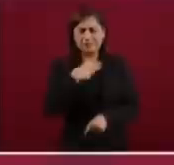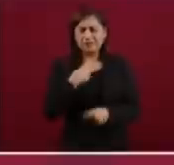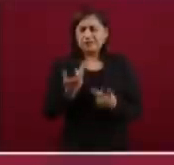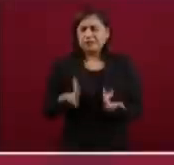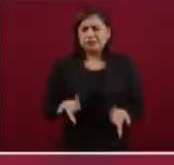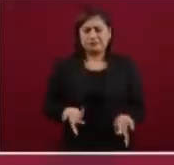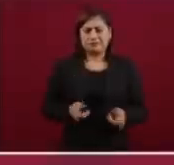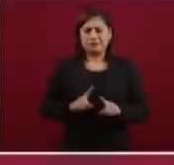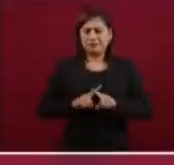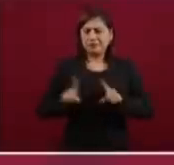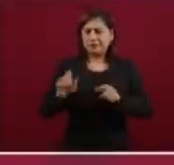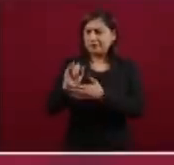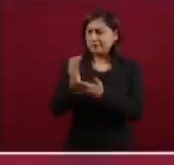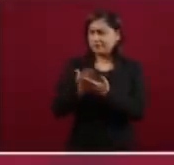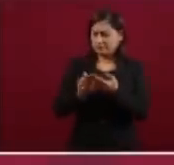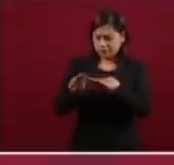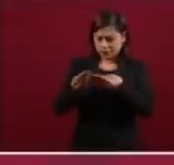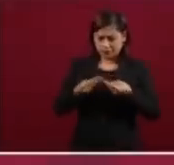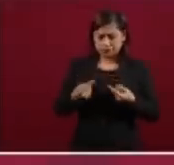otros datos